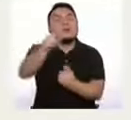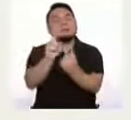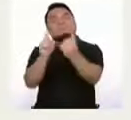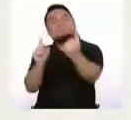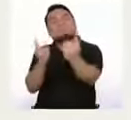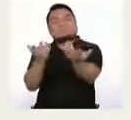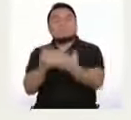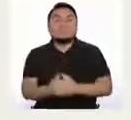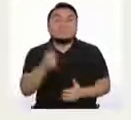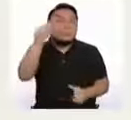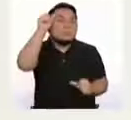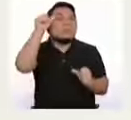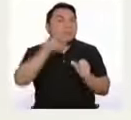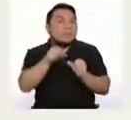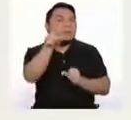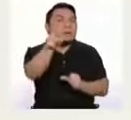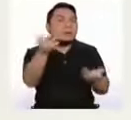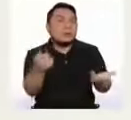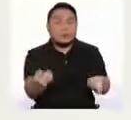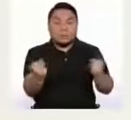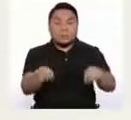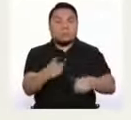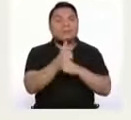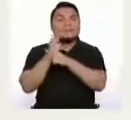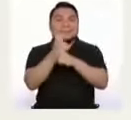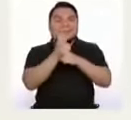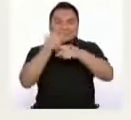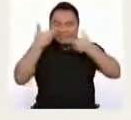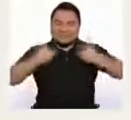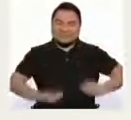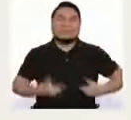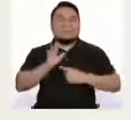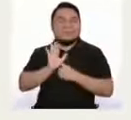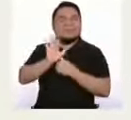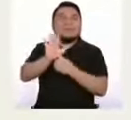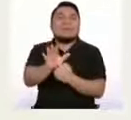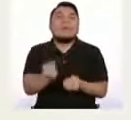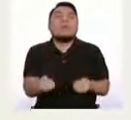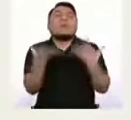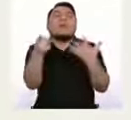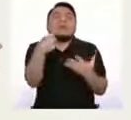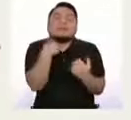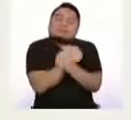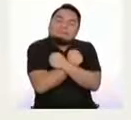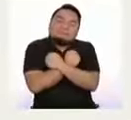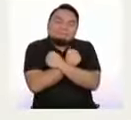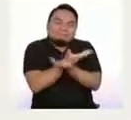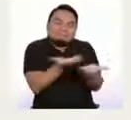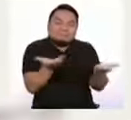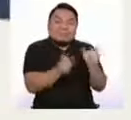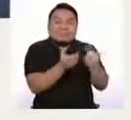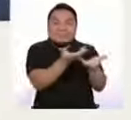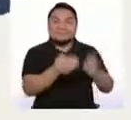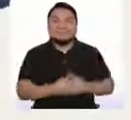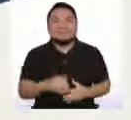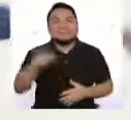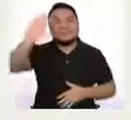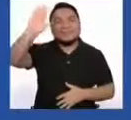Y recuerden que cuando nos cuidamos, demostramos cuánto nos queremos y queremos a los demás.